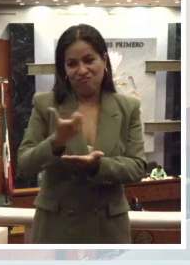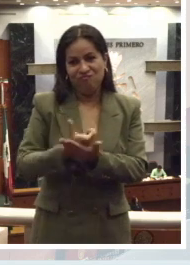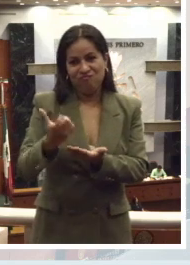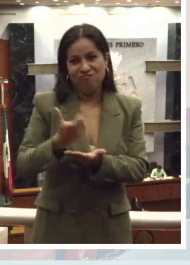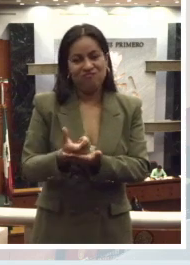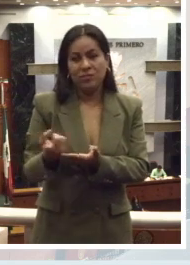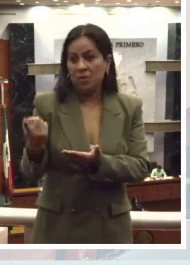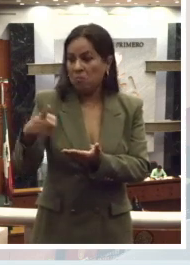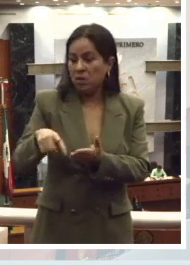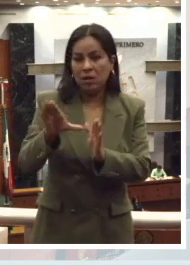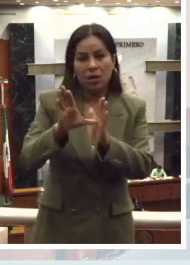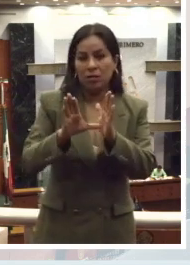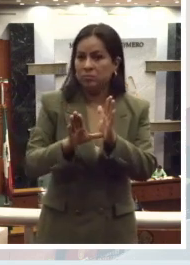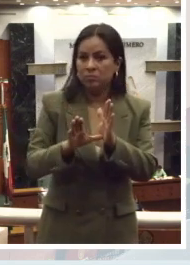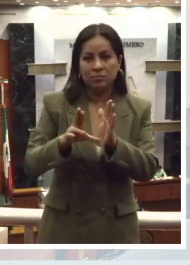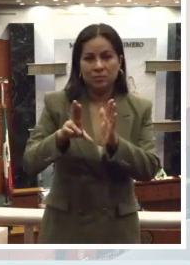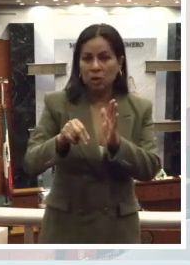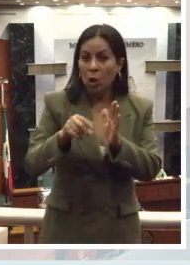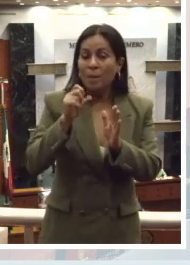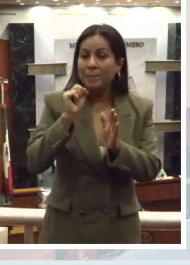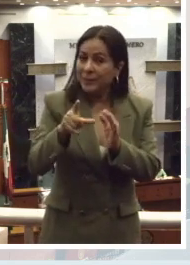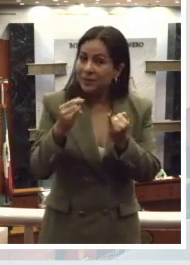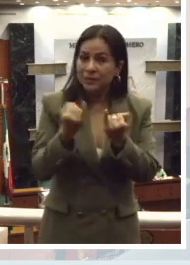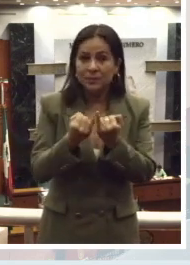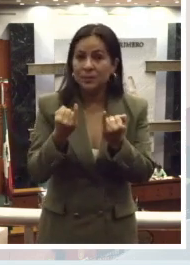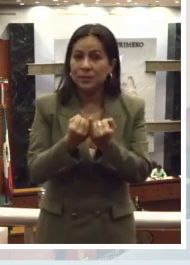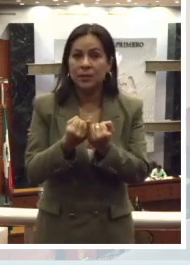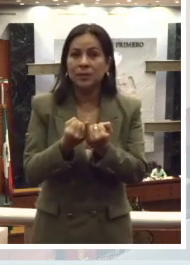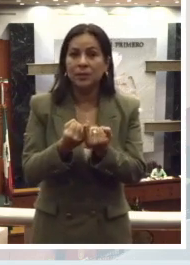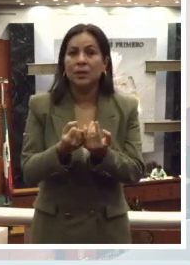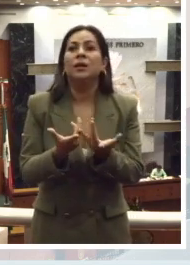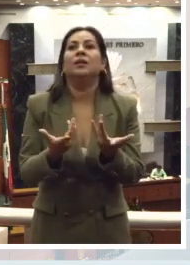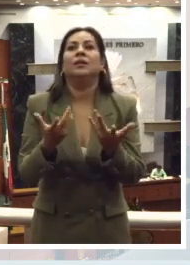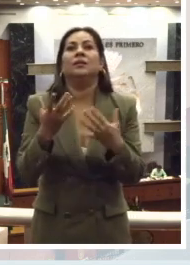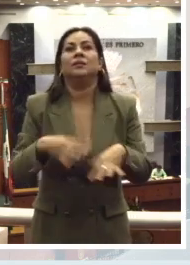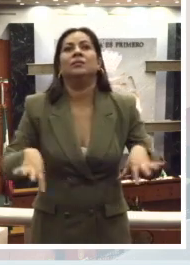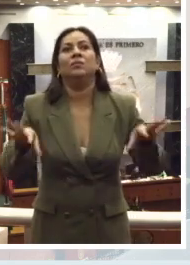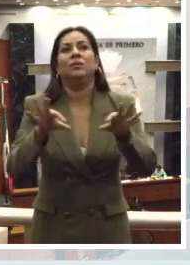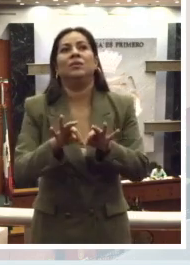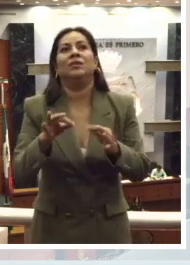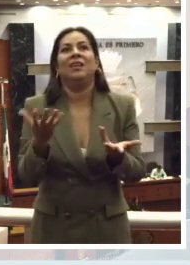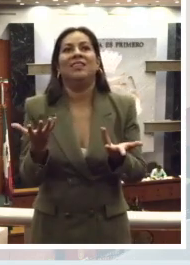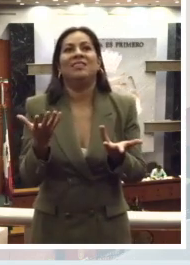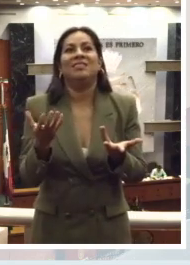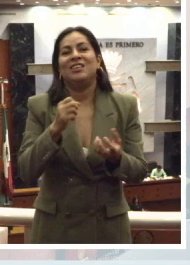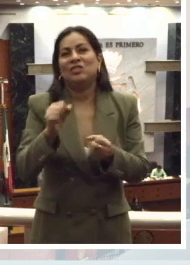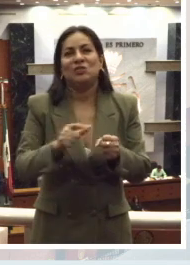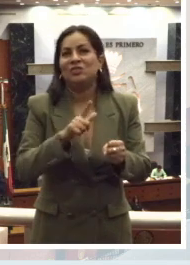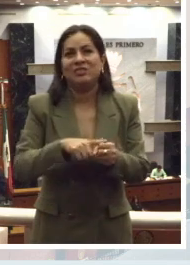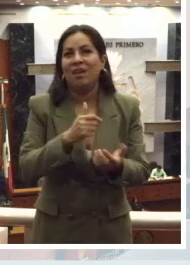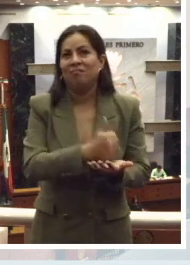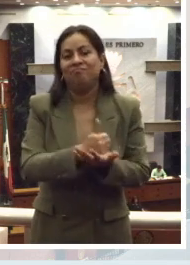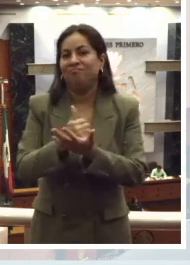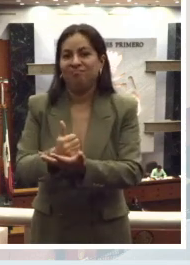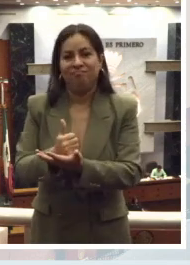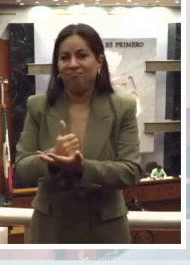un mandato constitucional, sino también un imperativo ético y social.